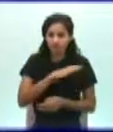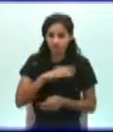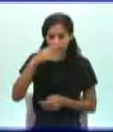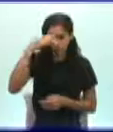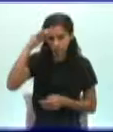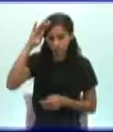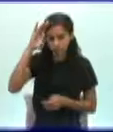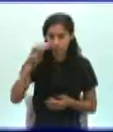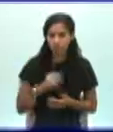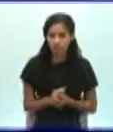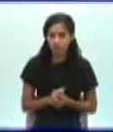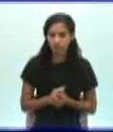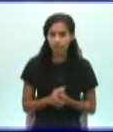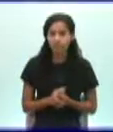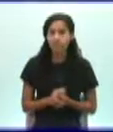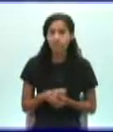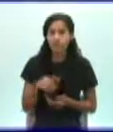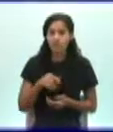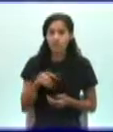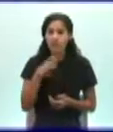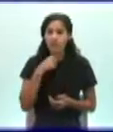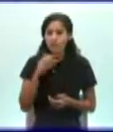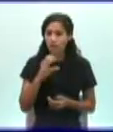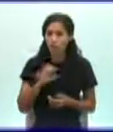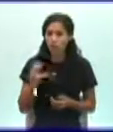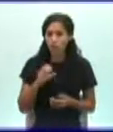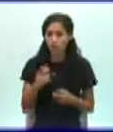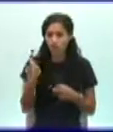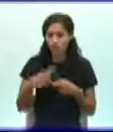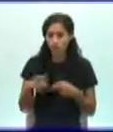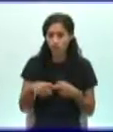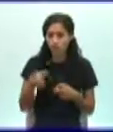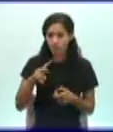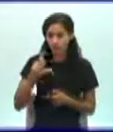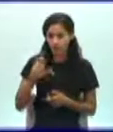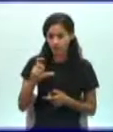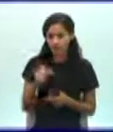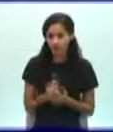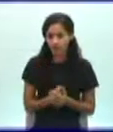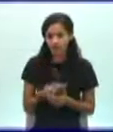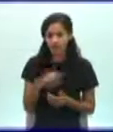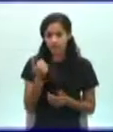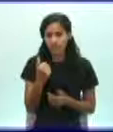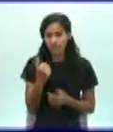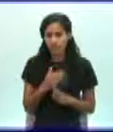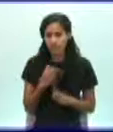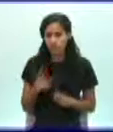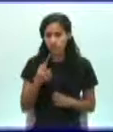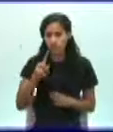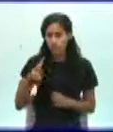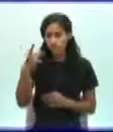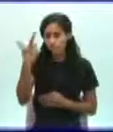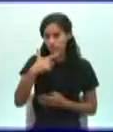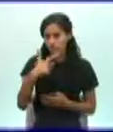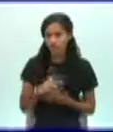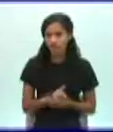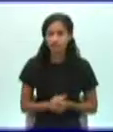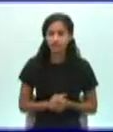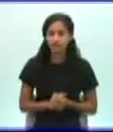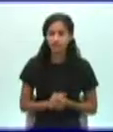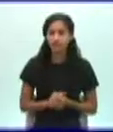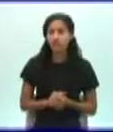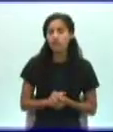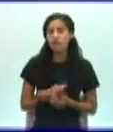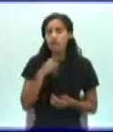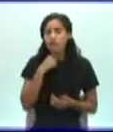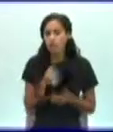en armas en Oriente, Camagüey y Las Villas, que sesionó entre el 10 y el 12 de abril de 1869 en